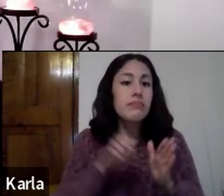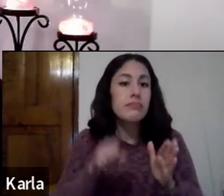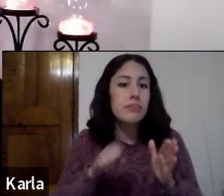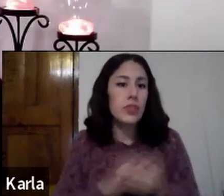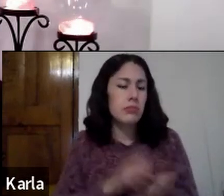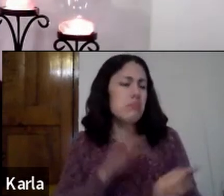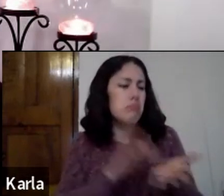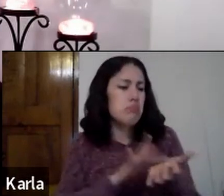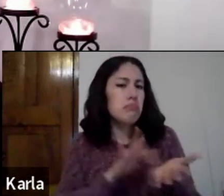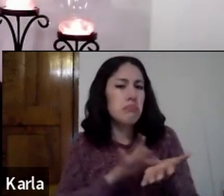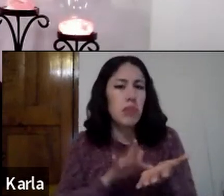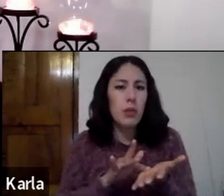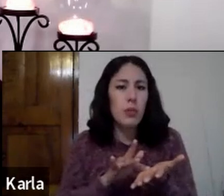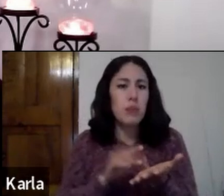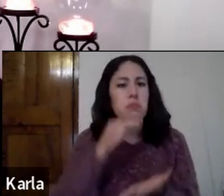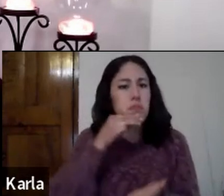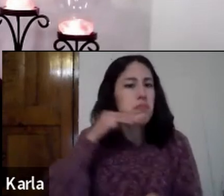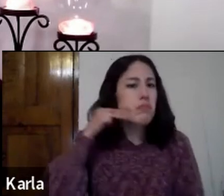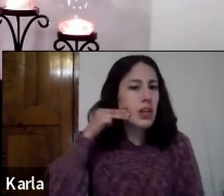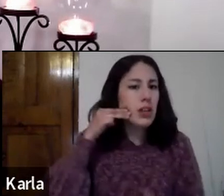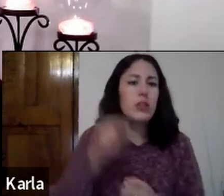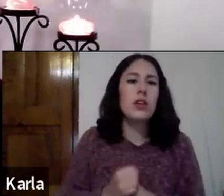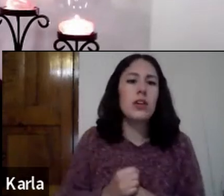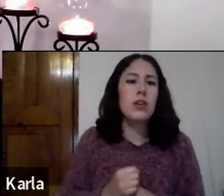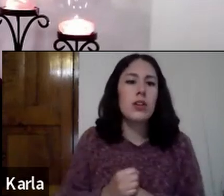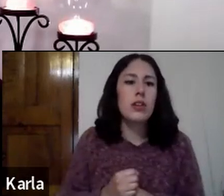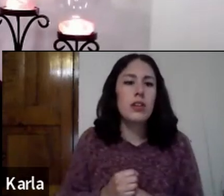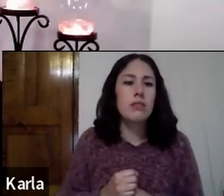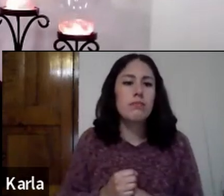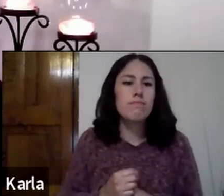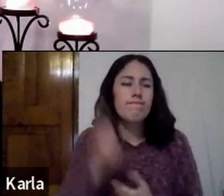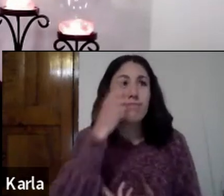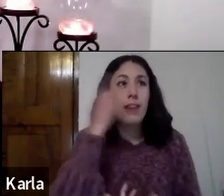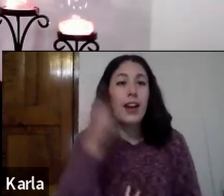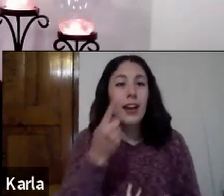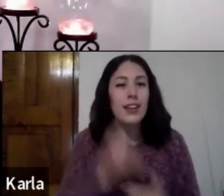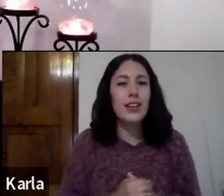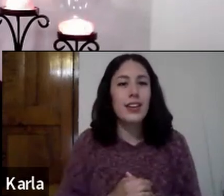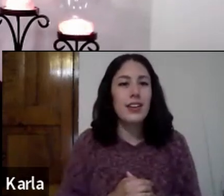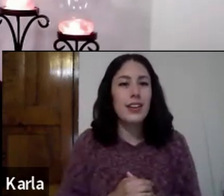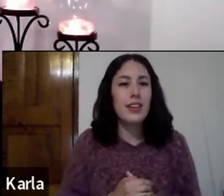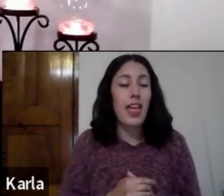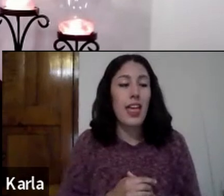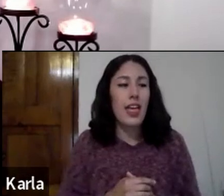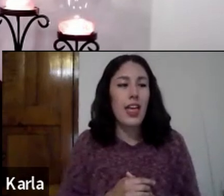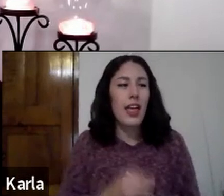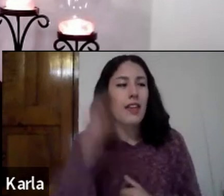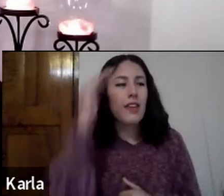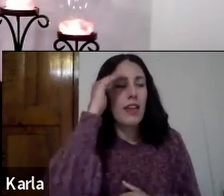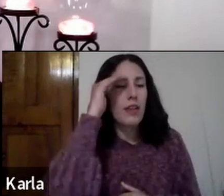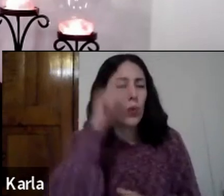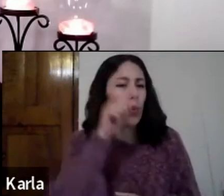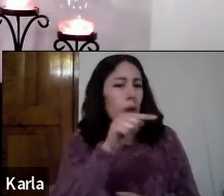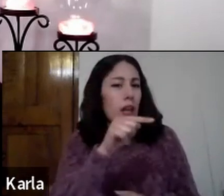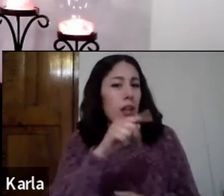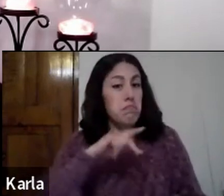una hora de misericordia pues es el restaurar la relación con mi hermano que normalmente puede